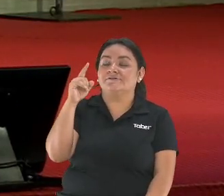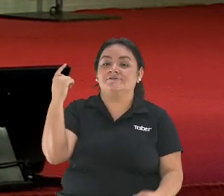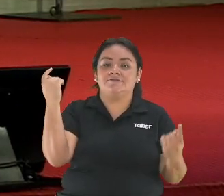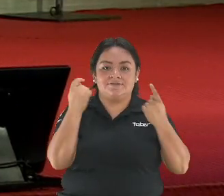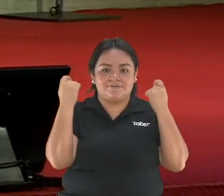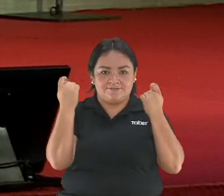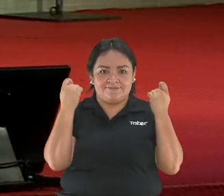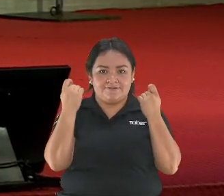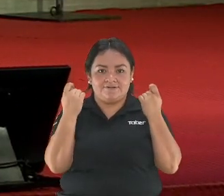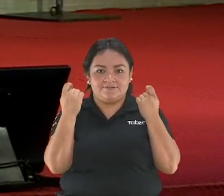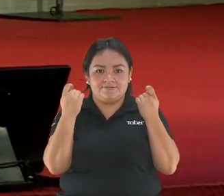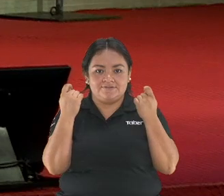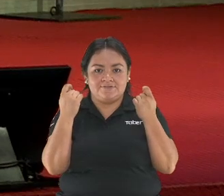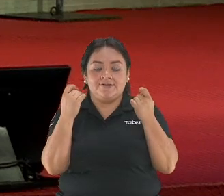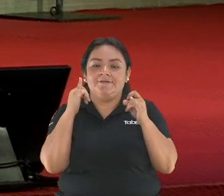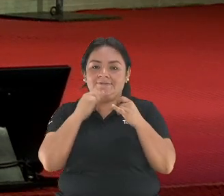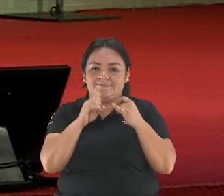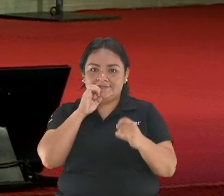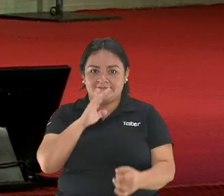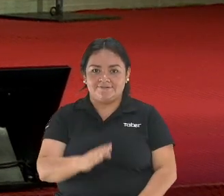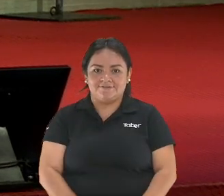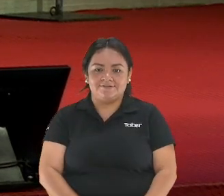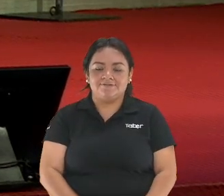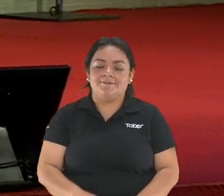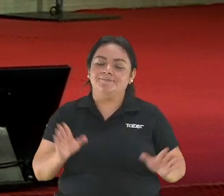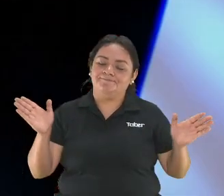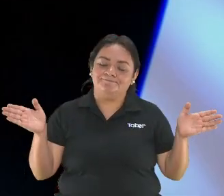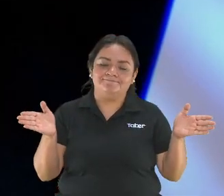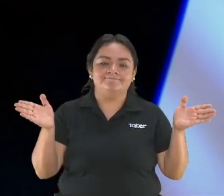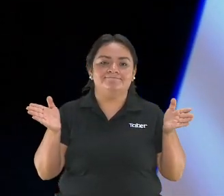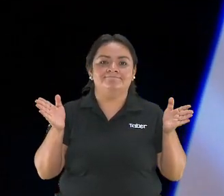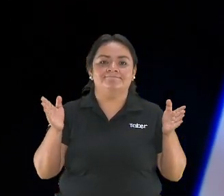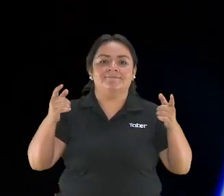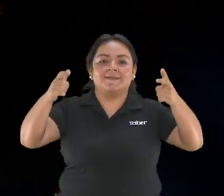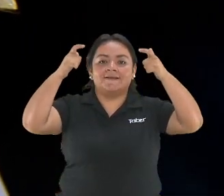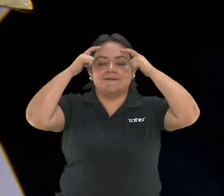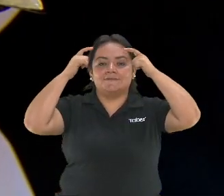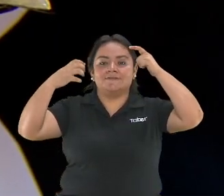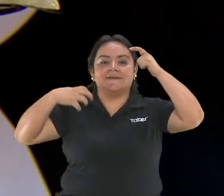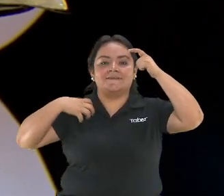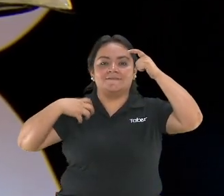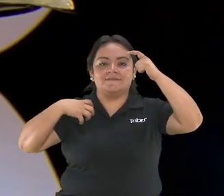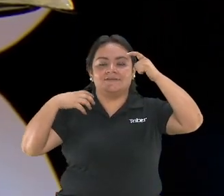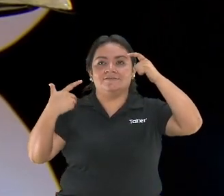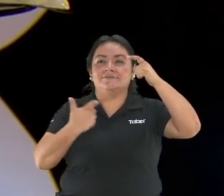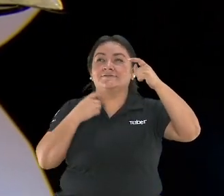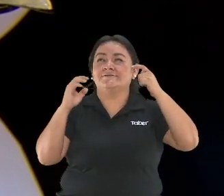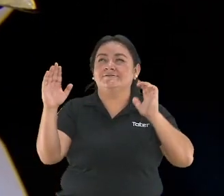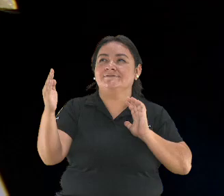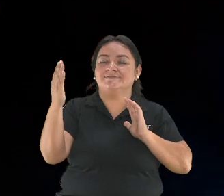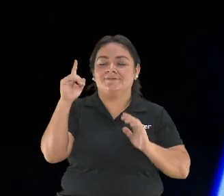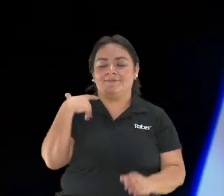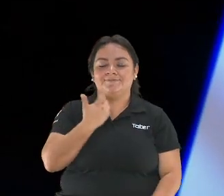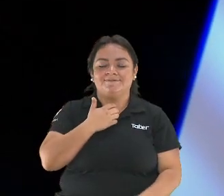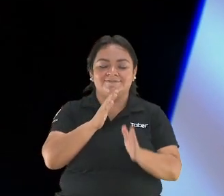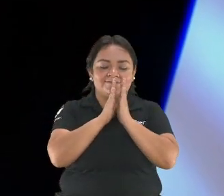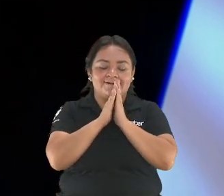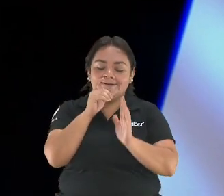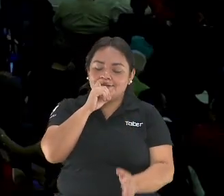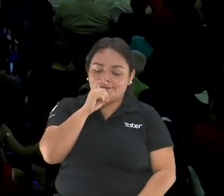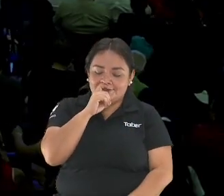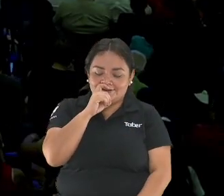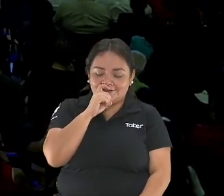glorificado terminó diciendo perseveremos porque la corona de vida está reservada para nosotros vamos a orar padre